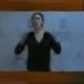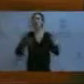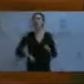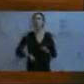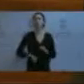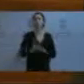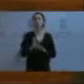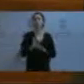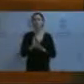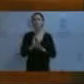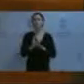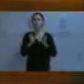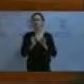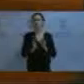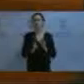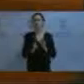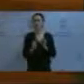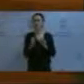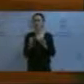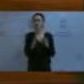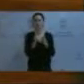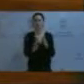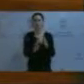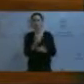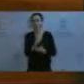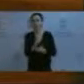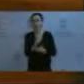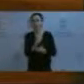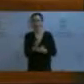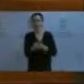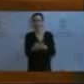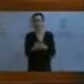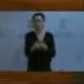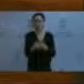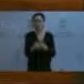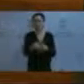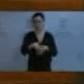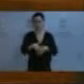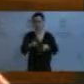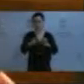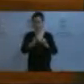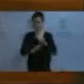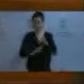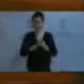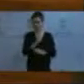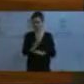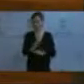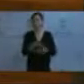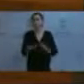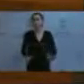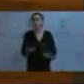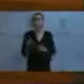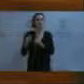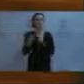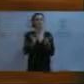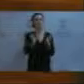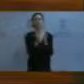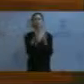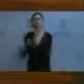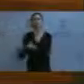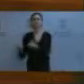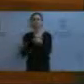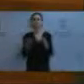mantener toda la legislatura. Le resumo, además, que están enfocadas a colectivos que tienen mayores